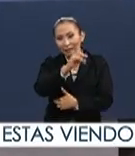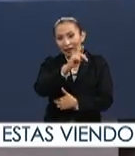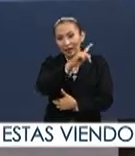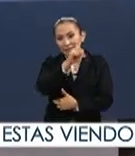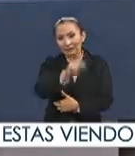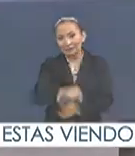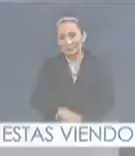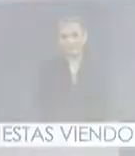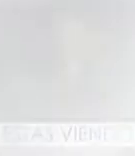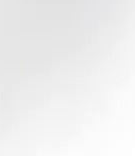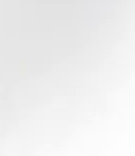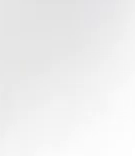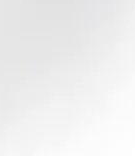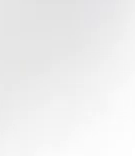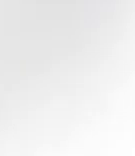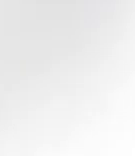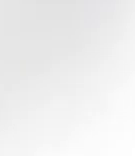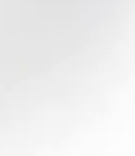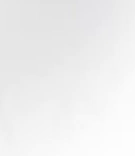Interfaz.